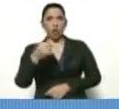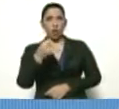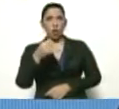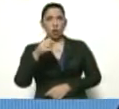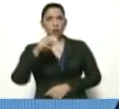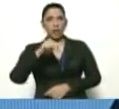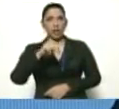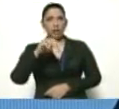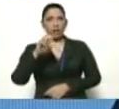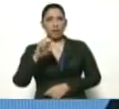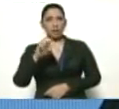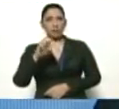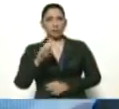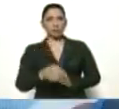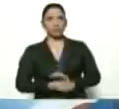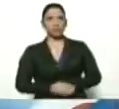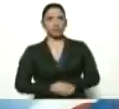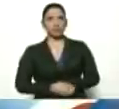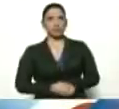ging